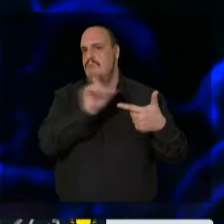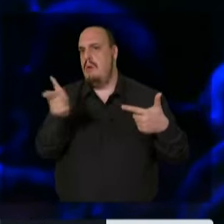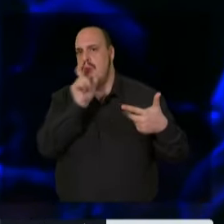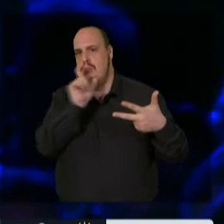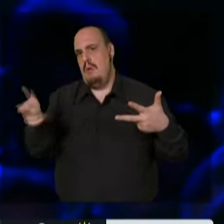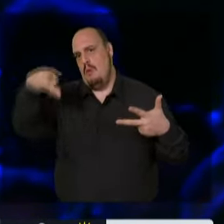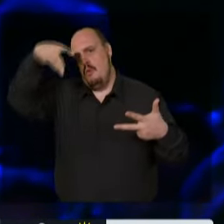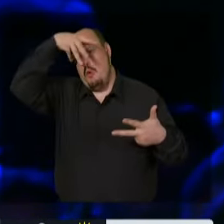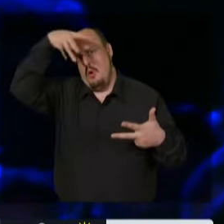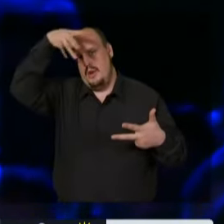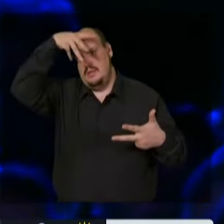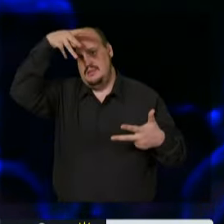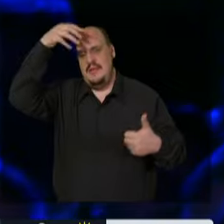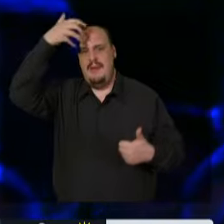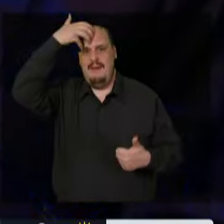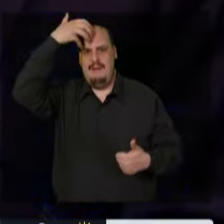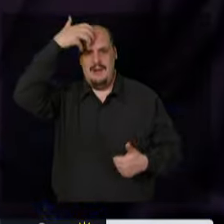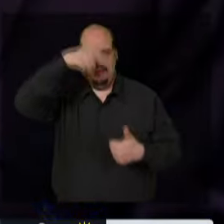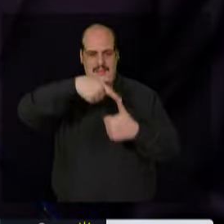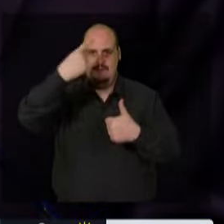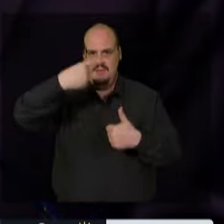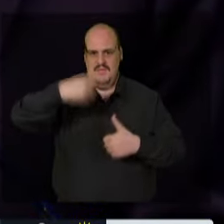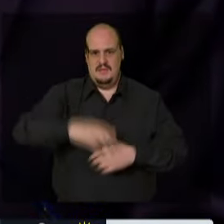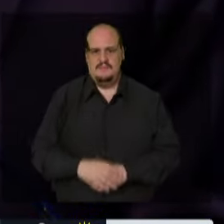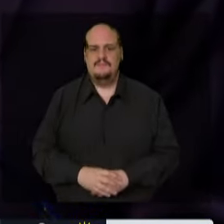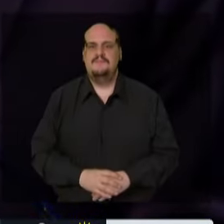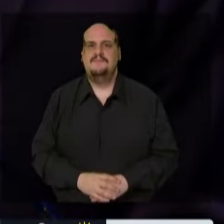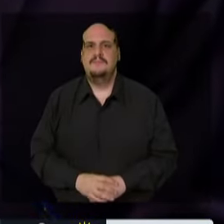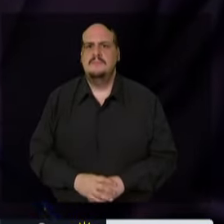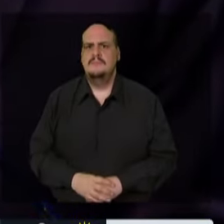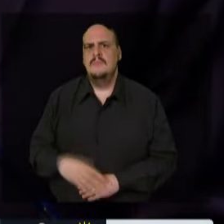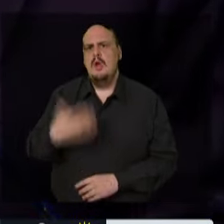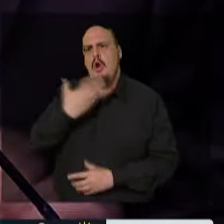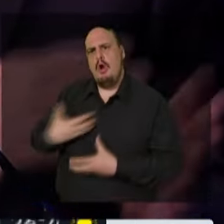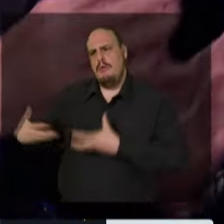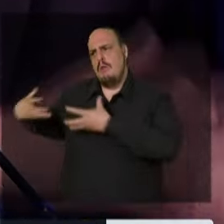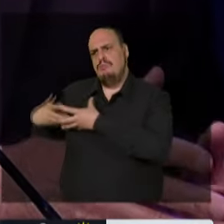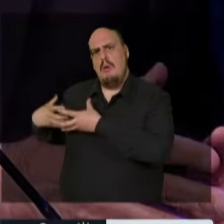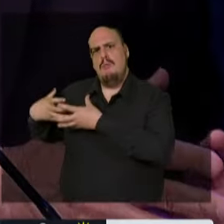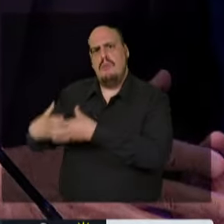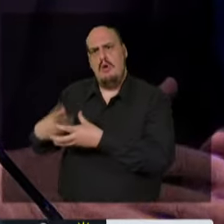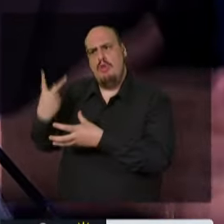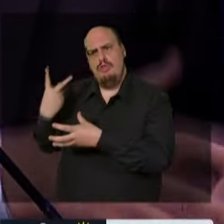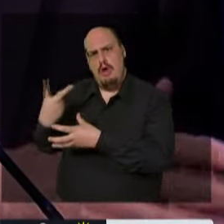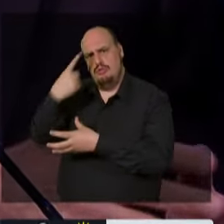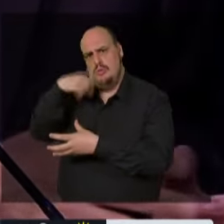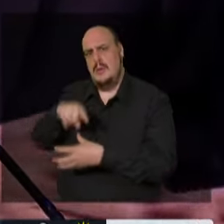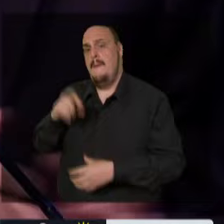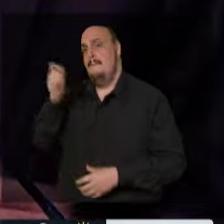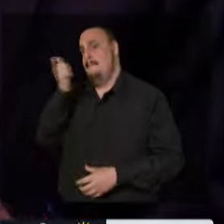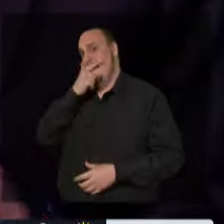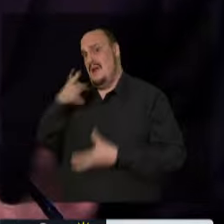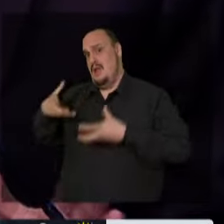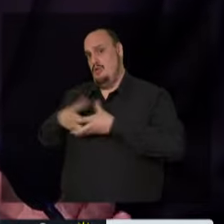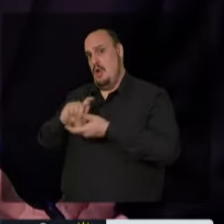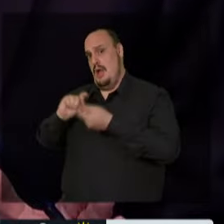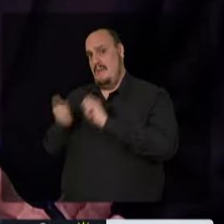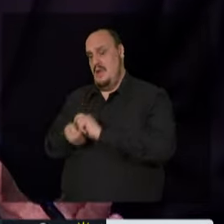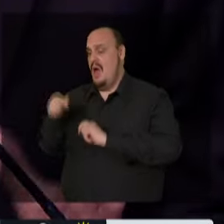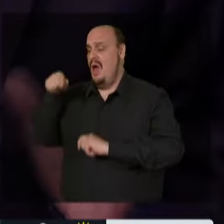Patricia Bullrich, Juan Schiaretti. Los 2 últimos gobiernos, el de Macri con Cambiemos y el actual